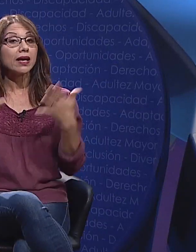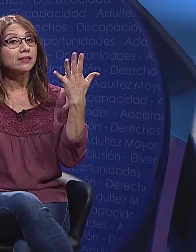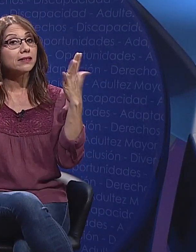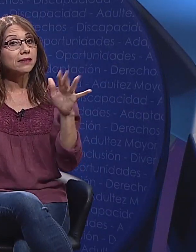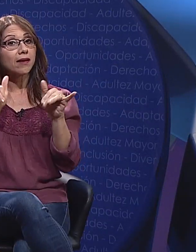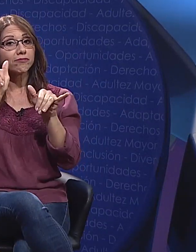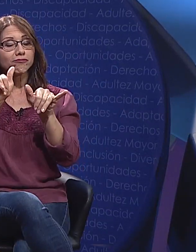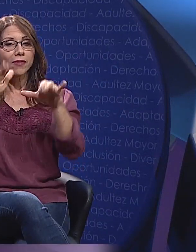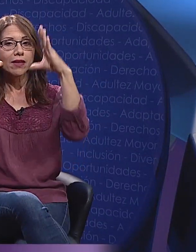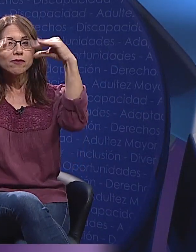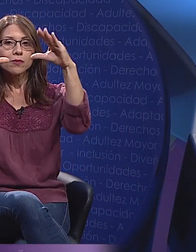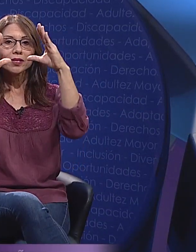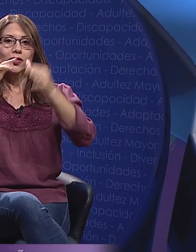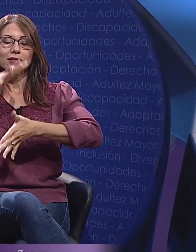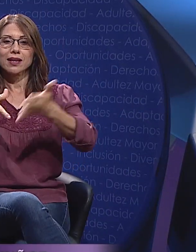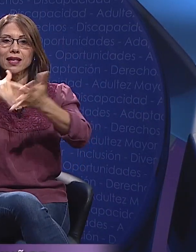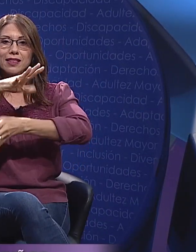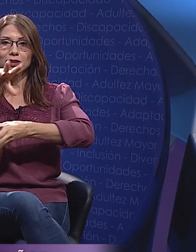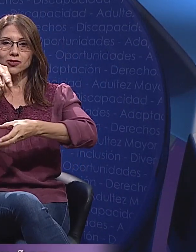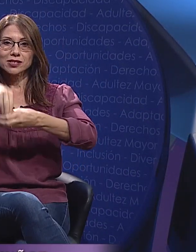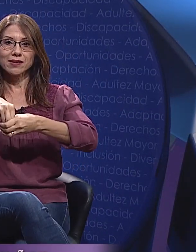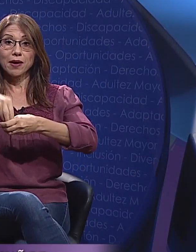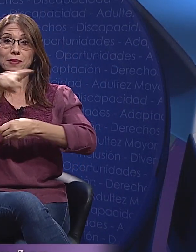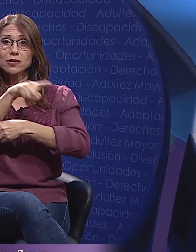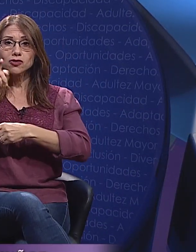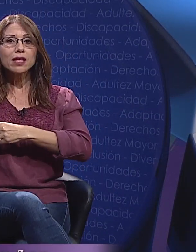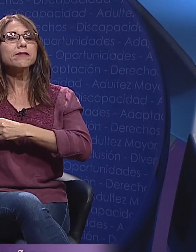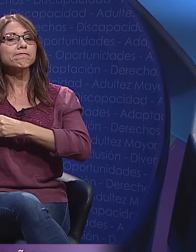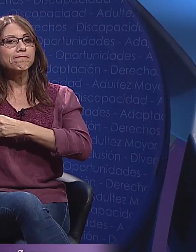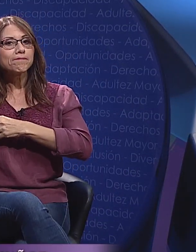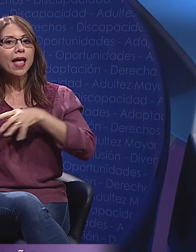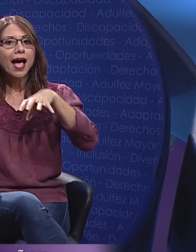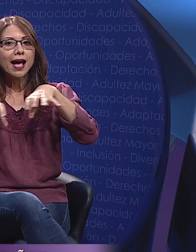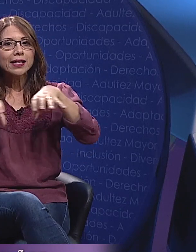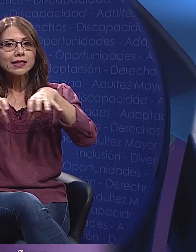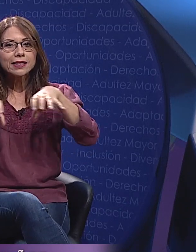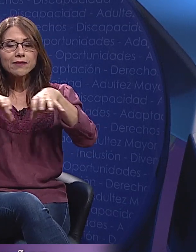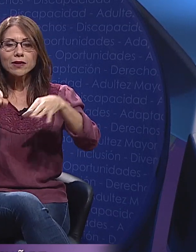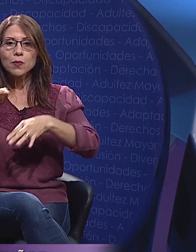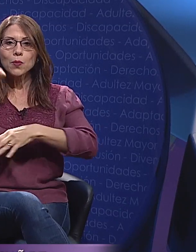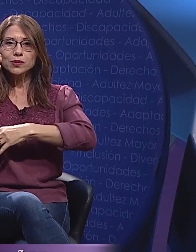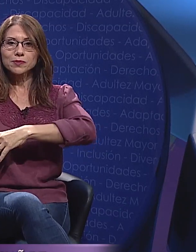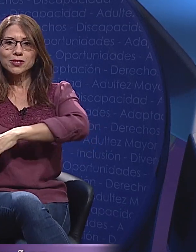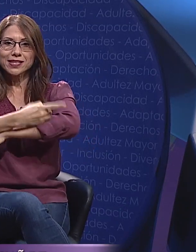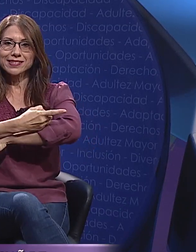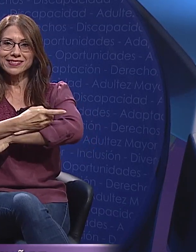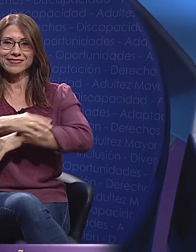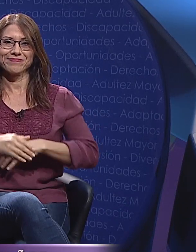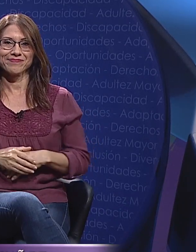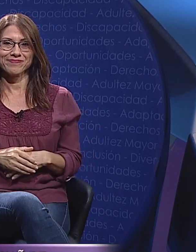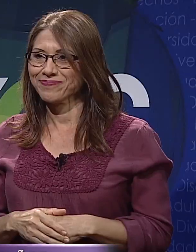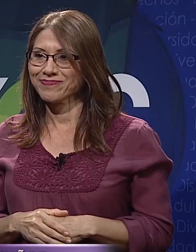Ya le quedó esta información de la agenda inclusiva para que se mantenga activa o activo en los próximos días.